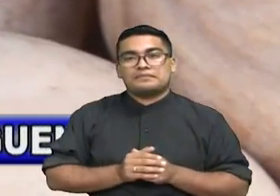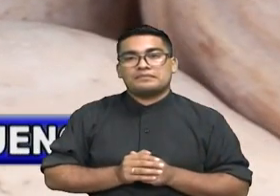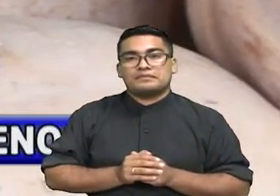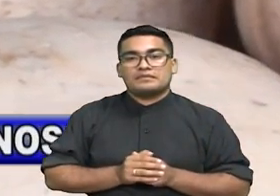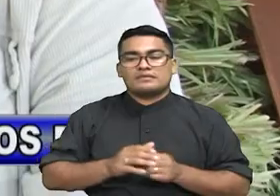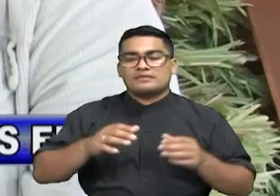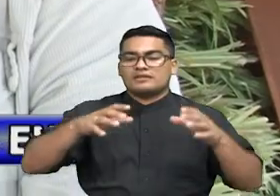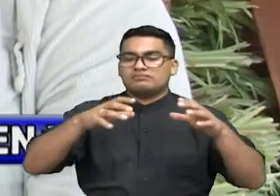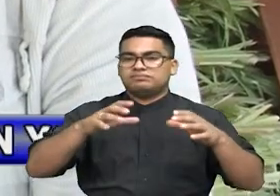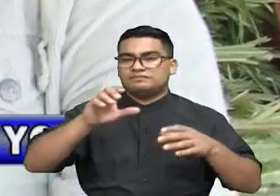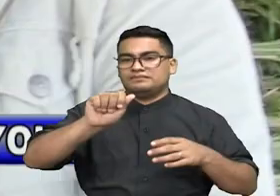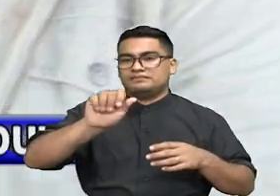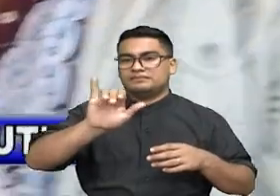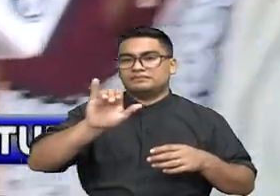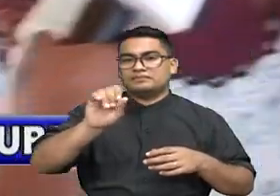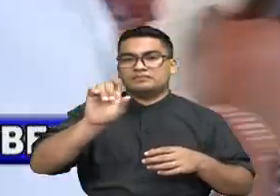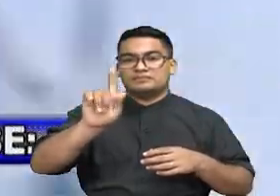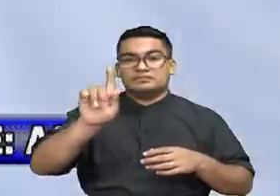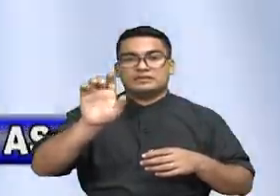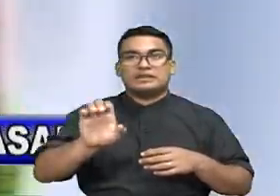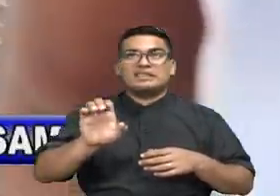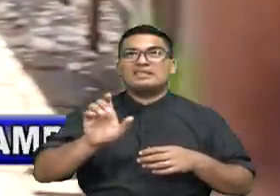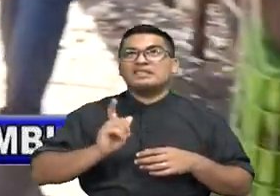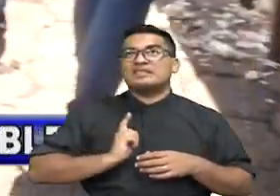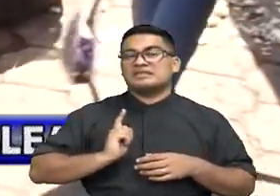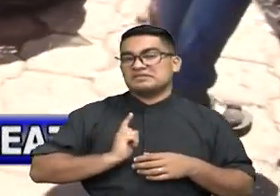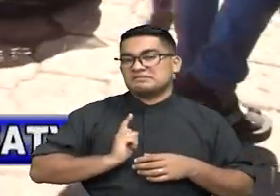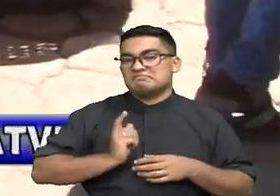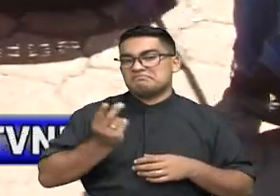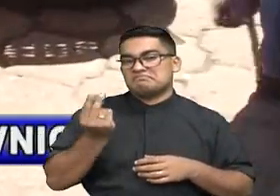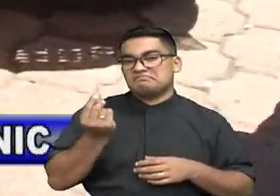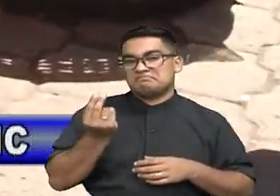está? Ese ayote, pues ahí lo tenemos a.